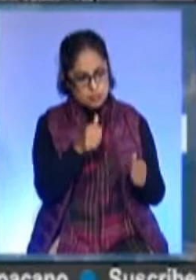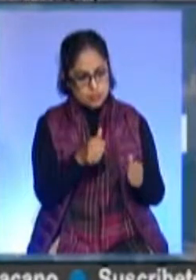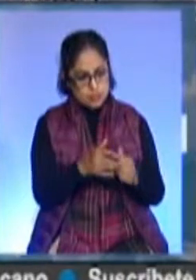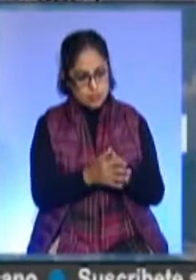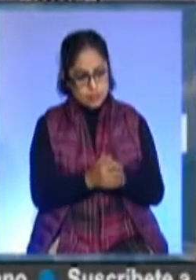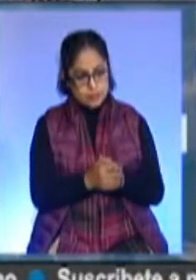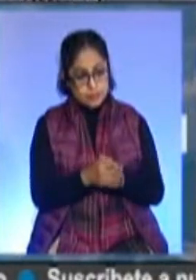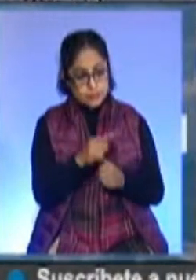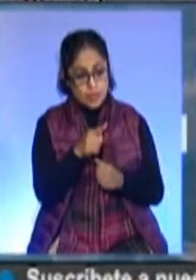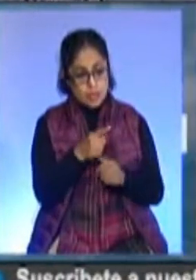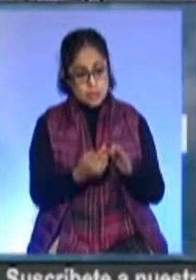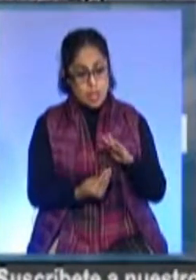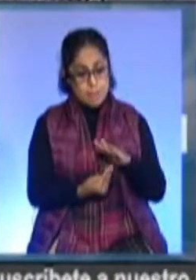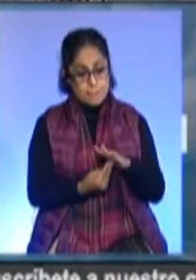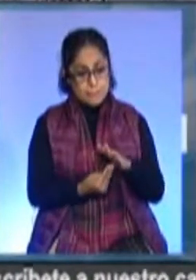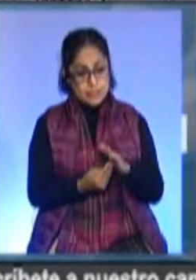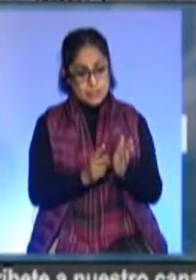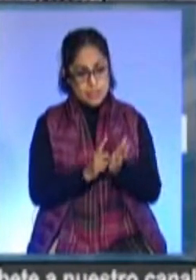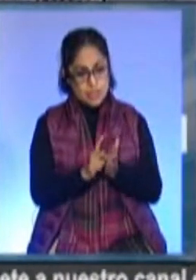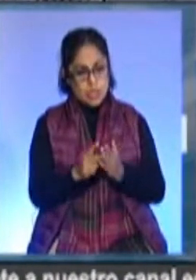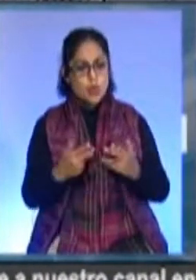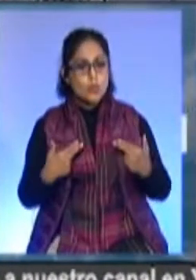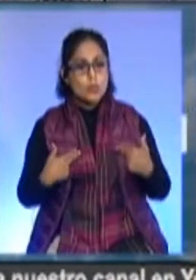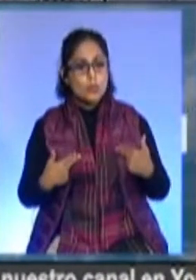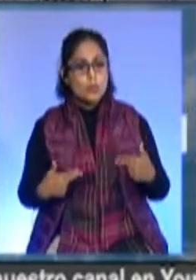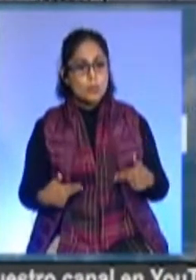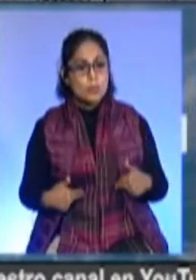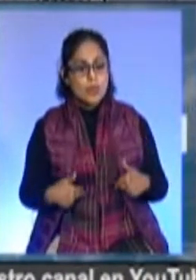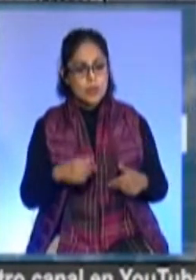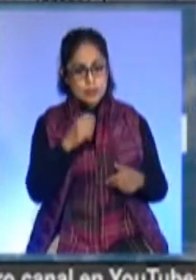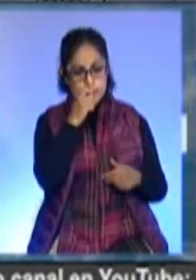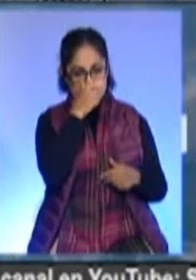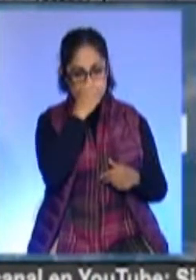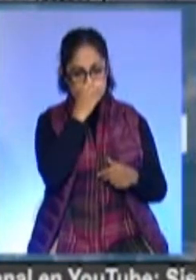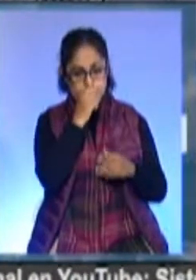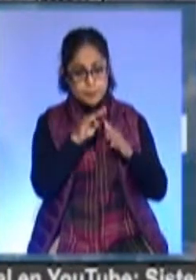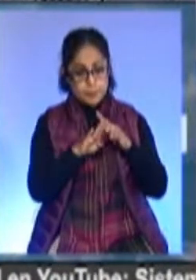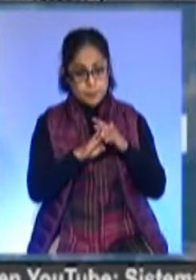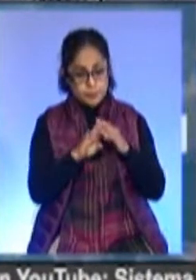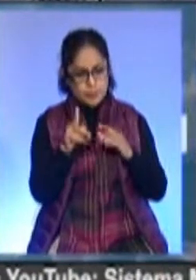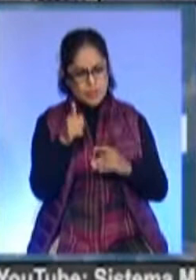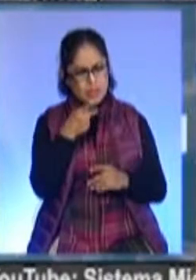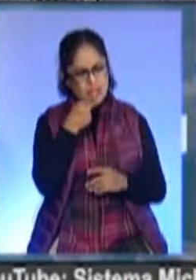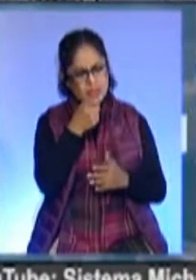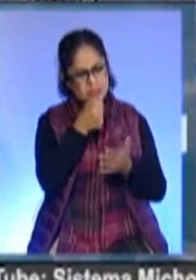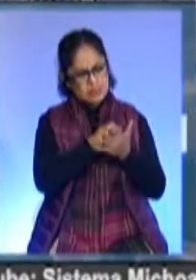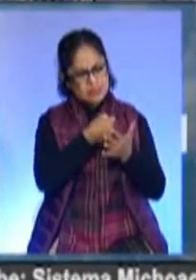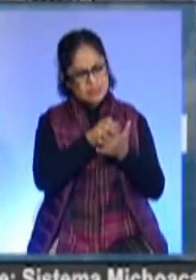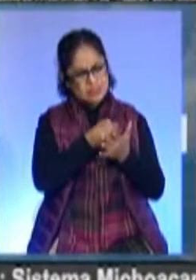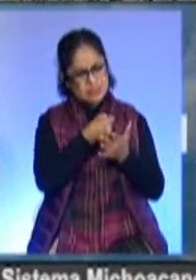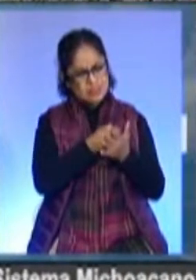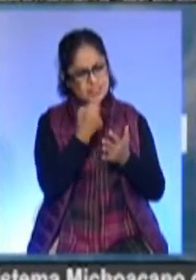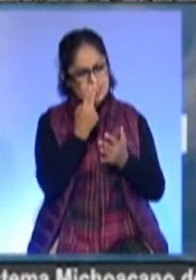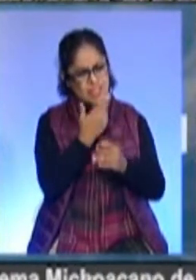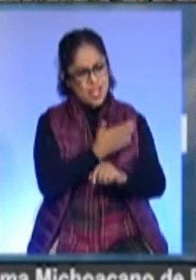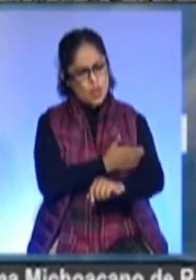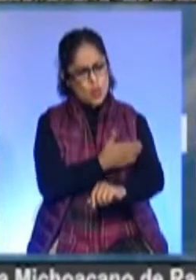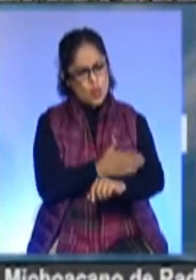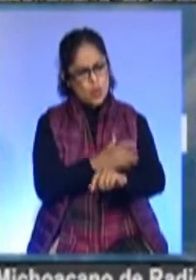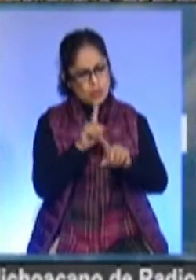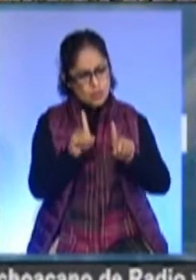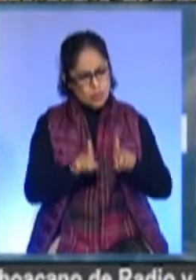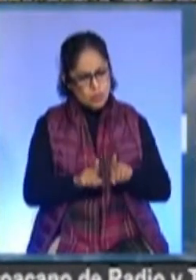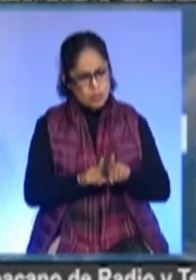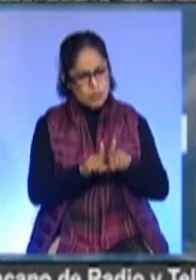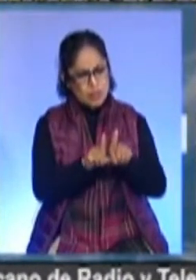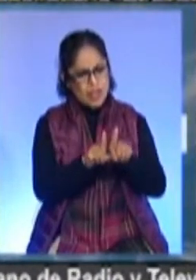mesa específica de derechos humanos y de migración, ellos insistieron y hablaron del acompañamiento que se tiene que hacer en este